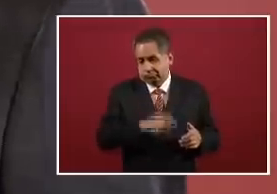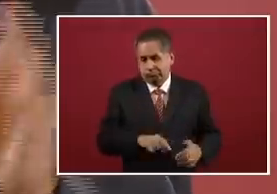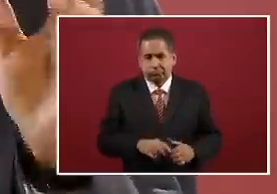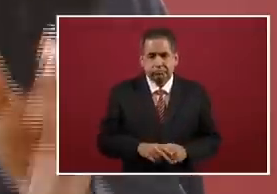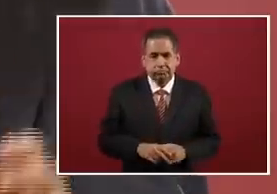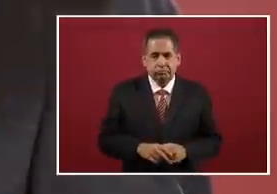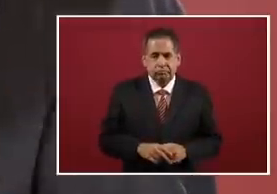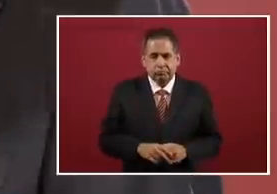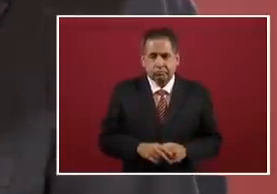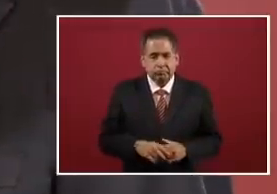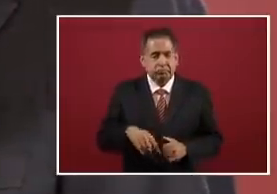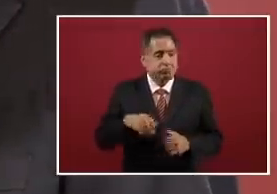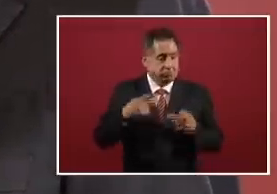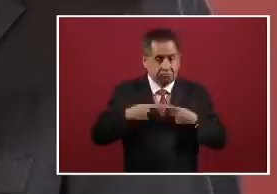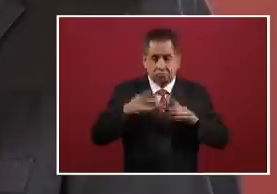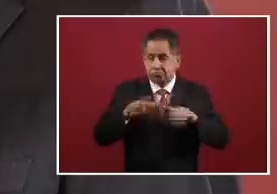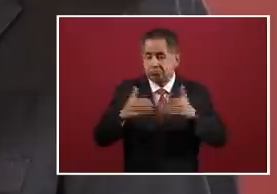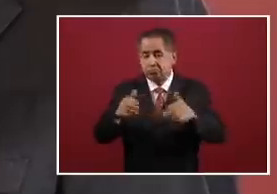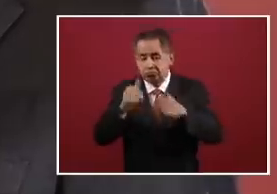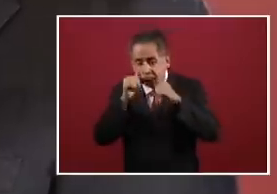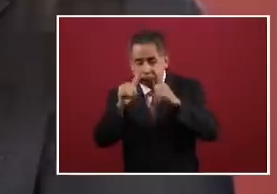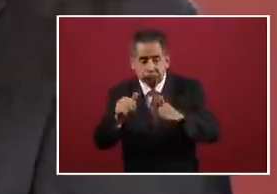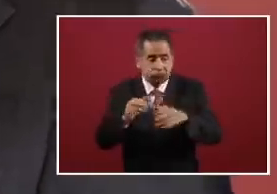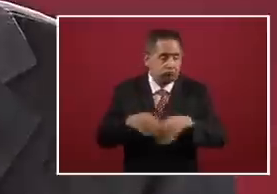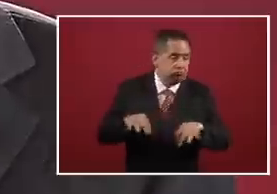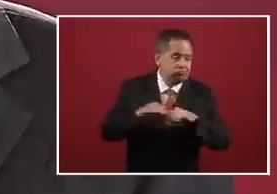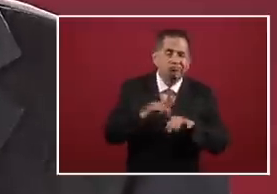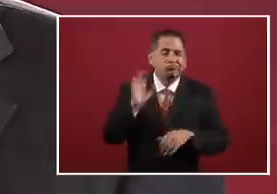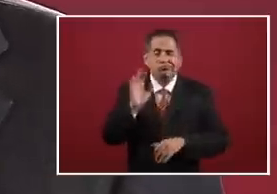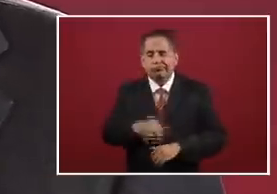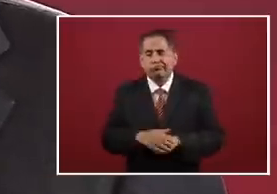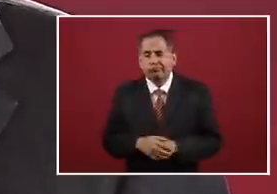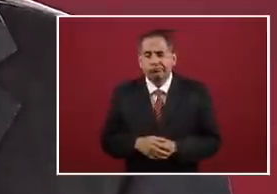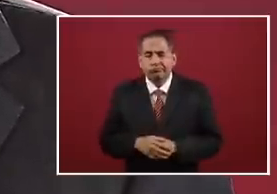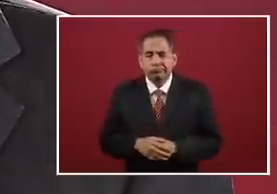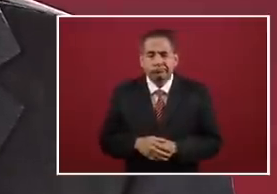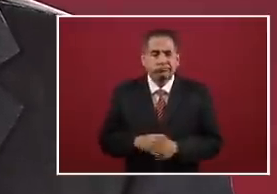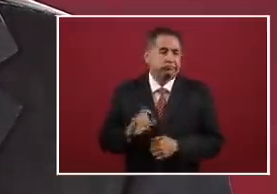No les importaba el pueblo, era una élite